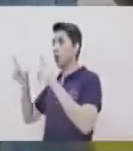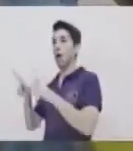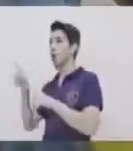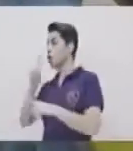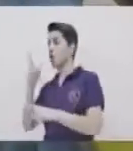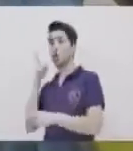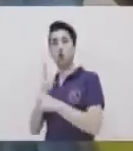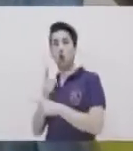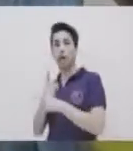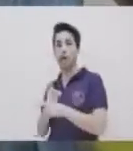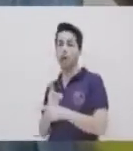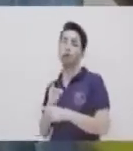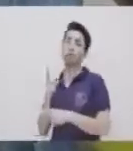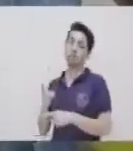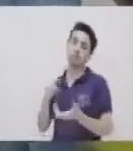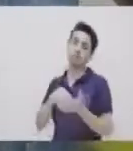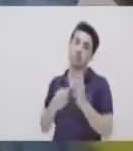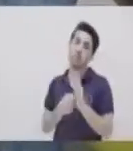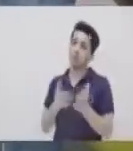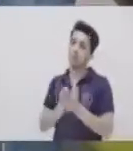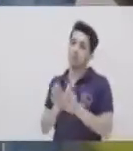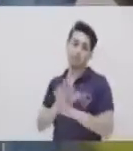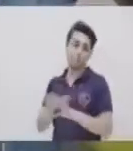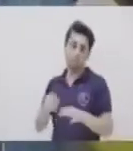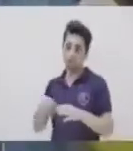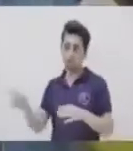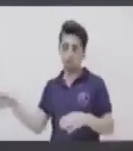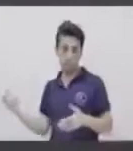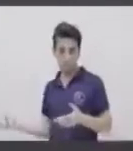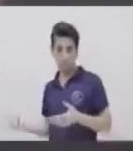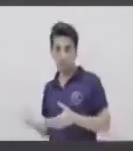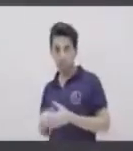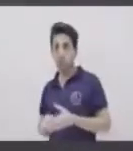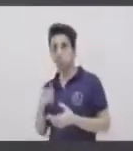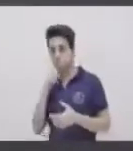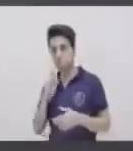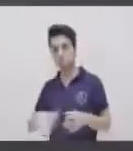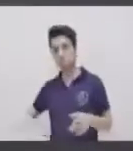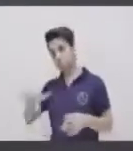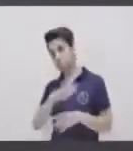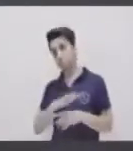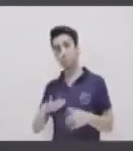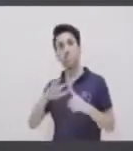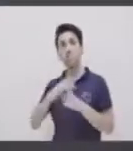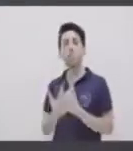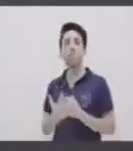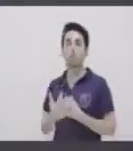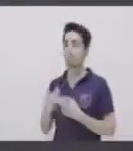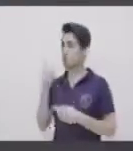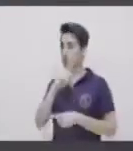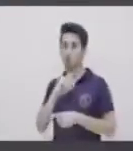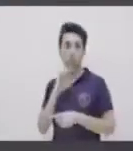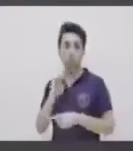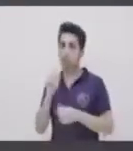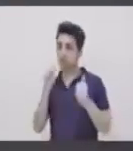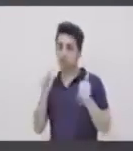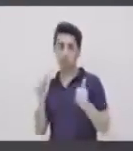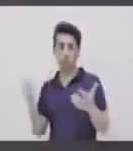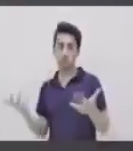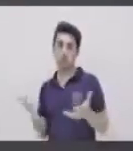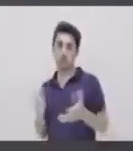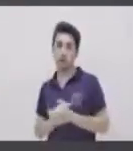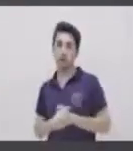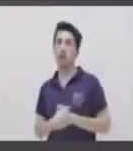está condenada a morir. Definitivamente. Entonces esa forma y a veces las condiciones en donde las tienen pues no son las